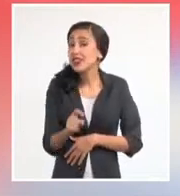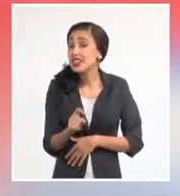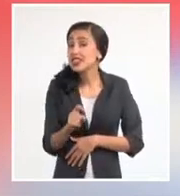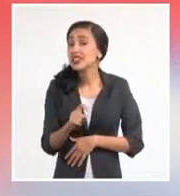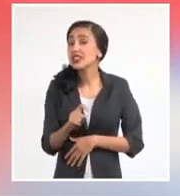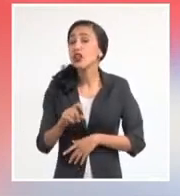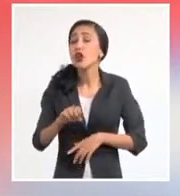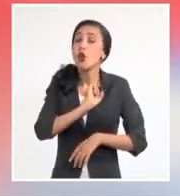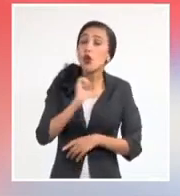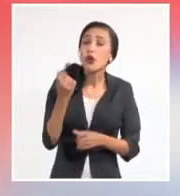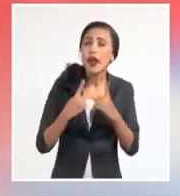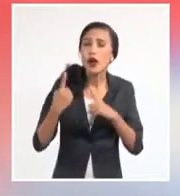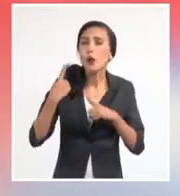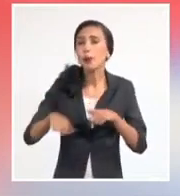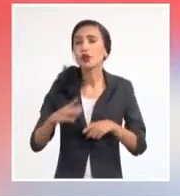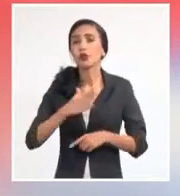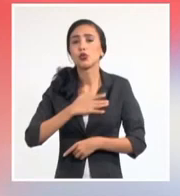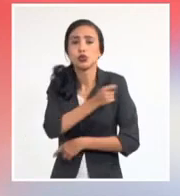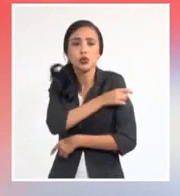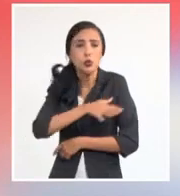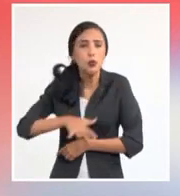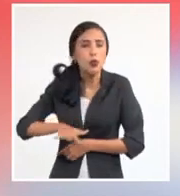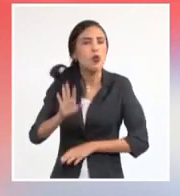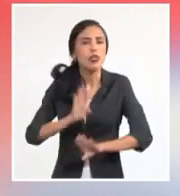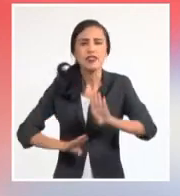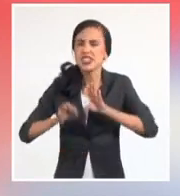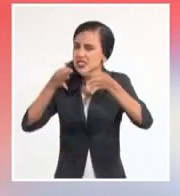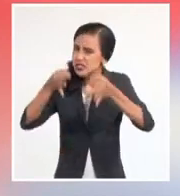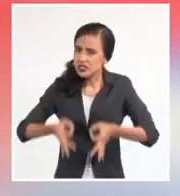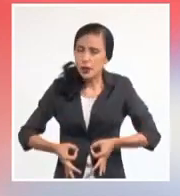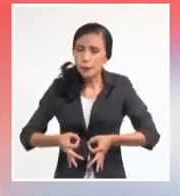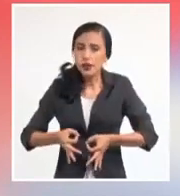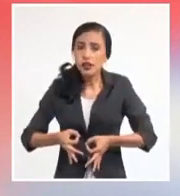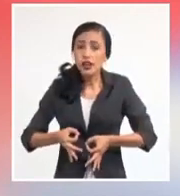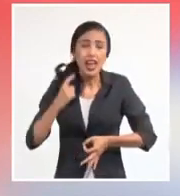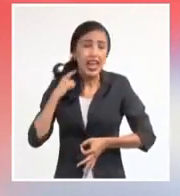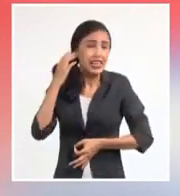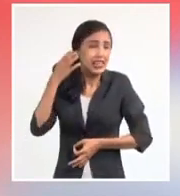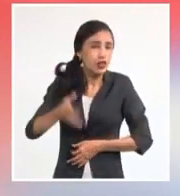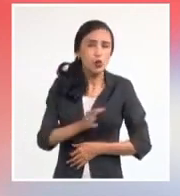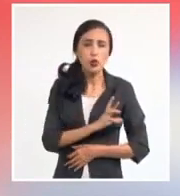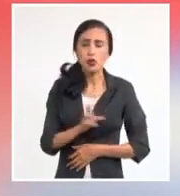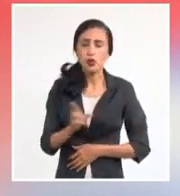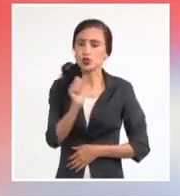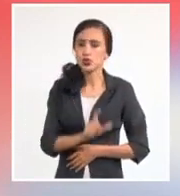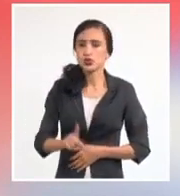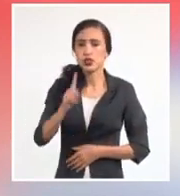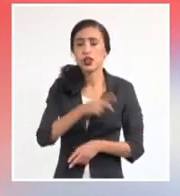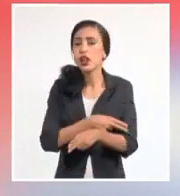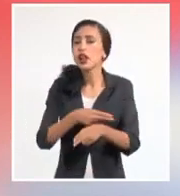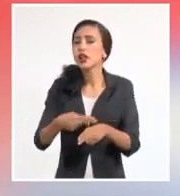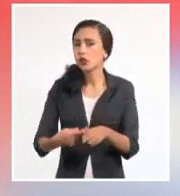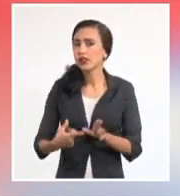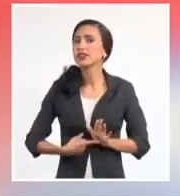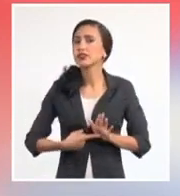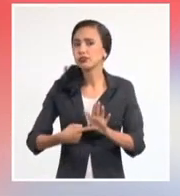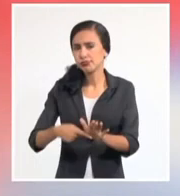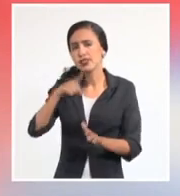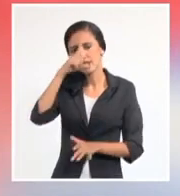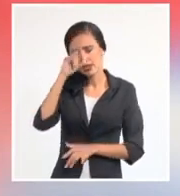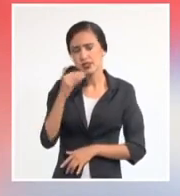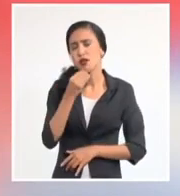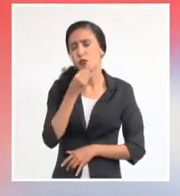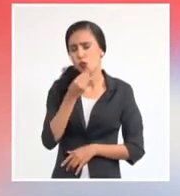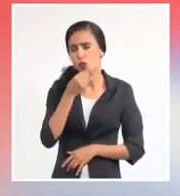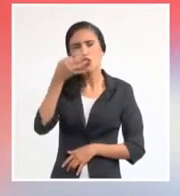defenderá por siempre su revolución socialista. La historia ha demostrado que sí se pudo, sí se puede y